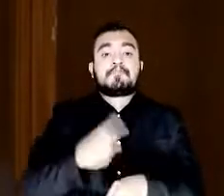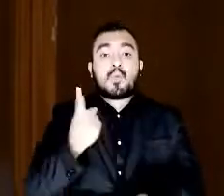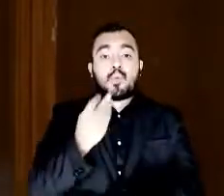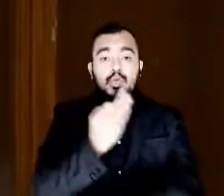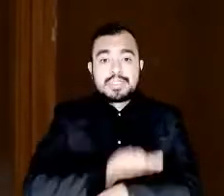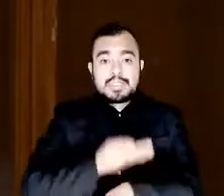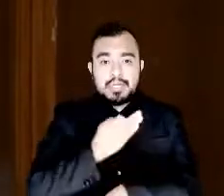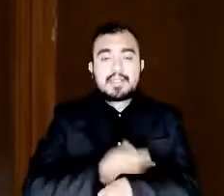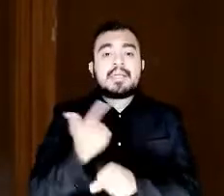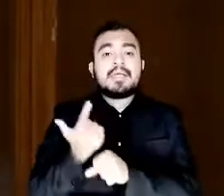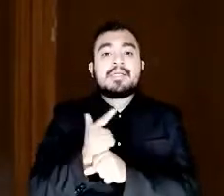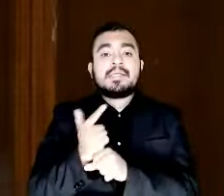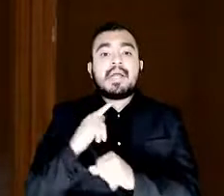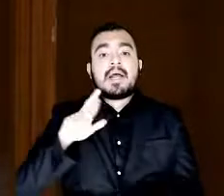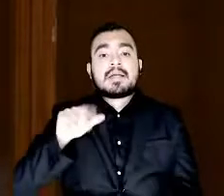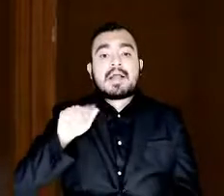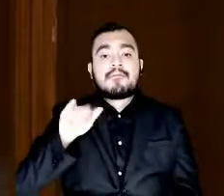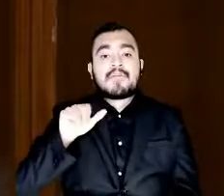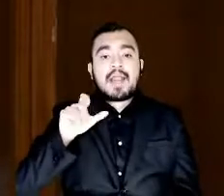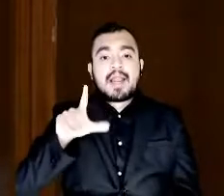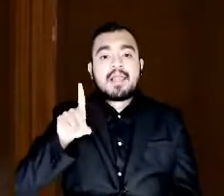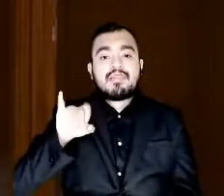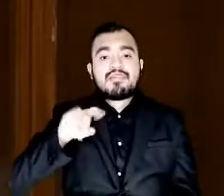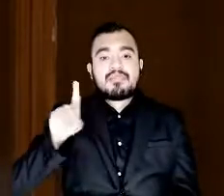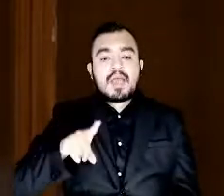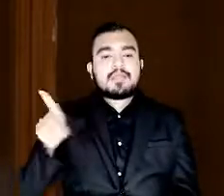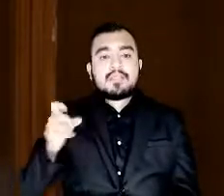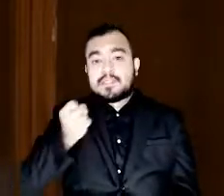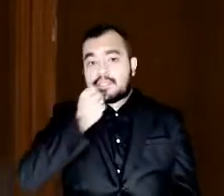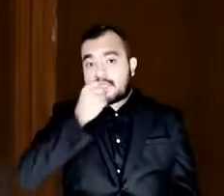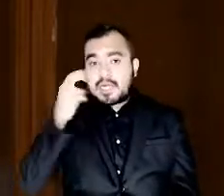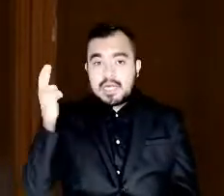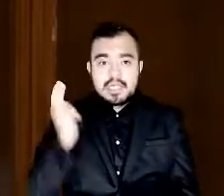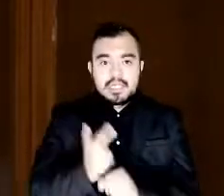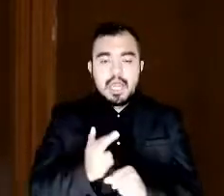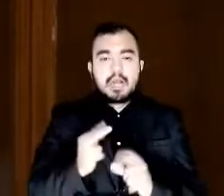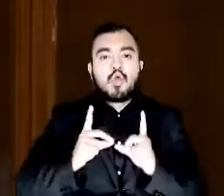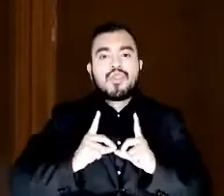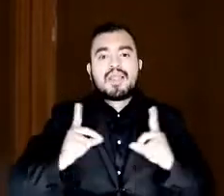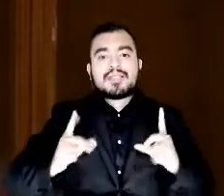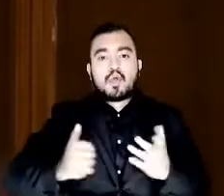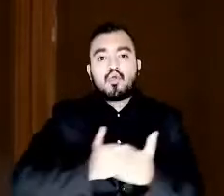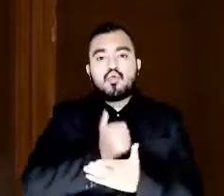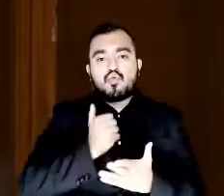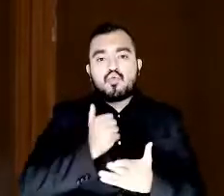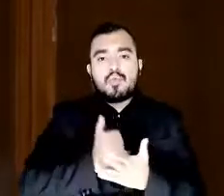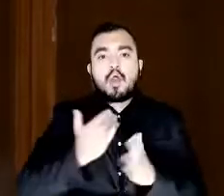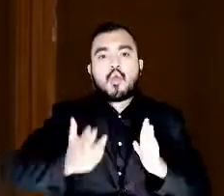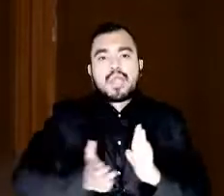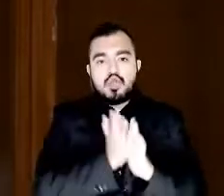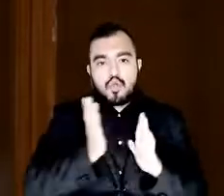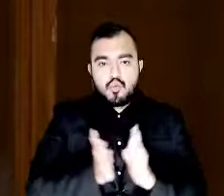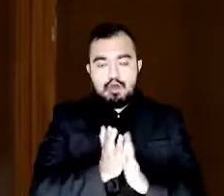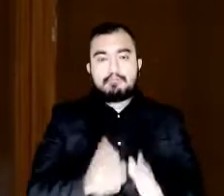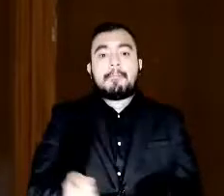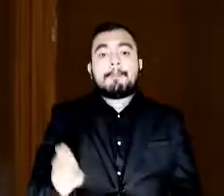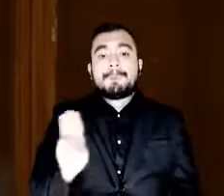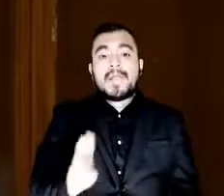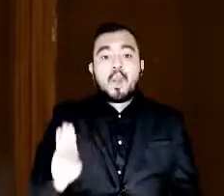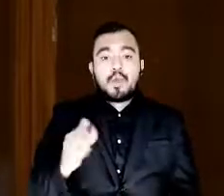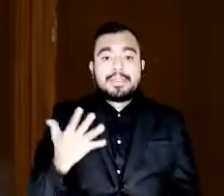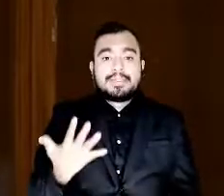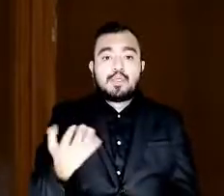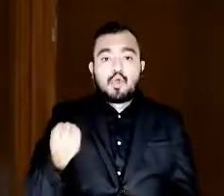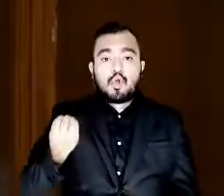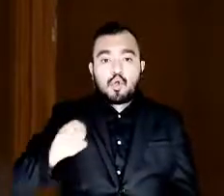el licenciado Rafael Díaz Leal barrueta secretario de desarrollo urbano y Obra miércoles 5 de octubre